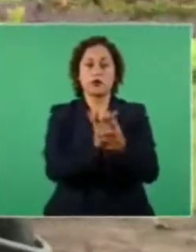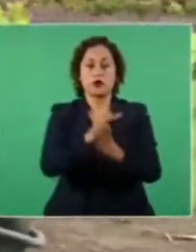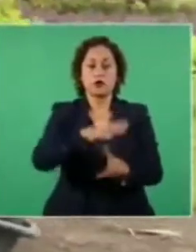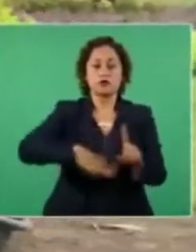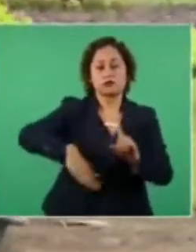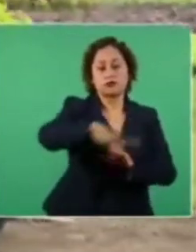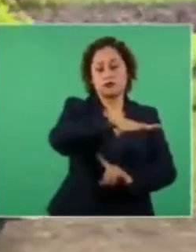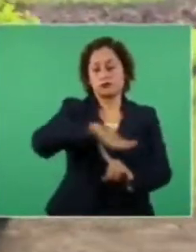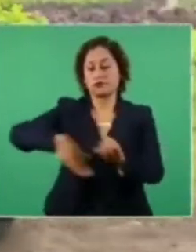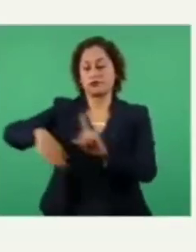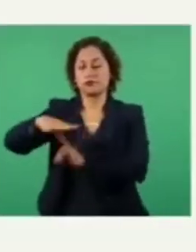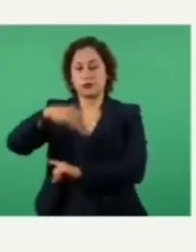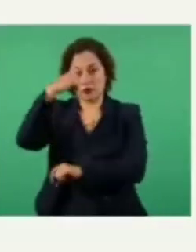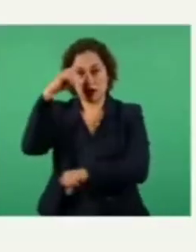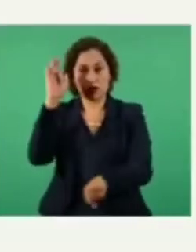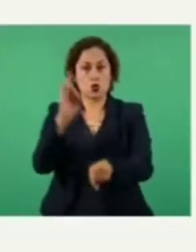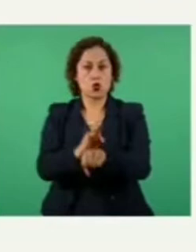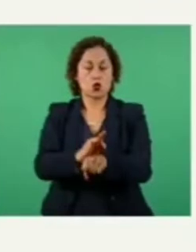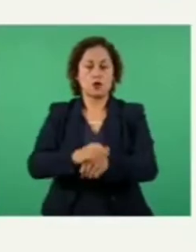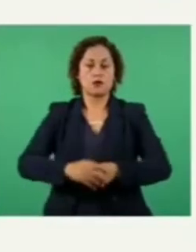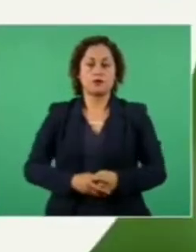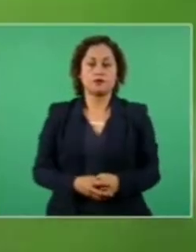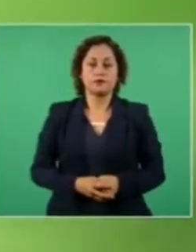de la refinería.